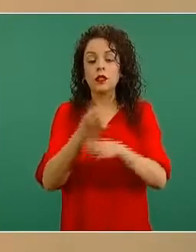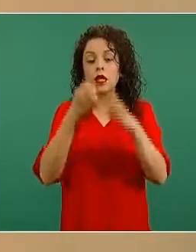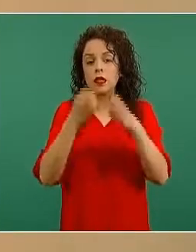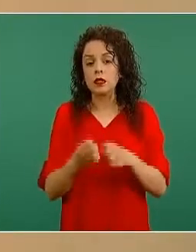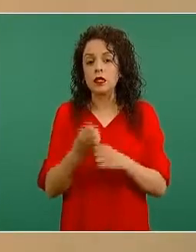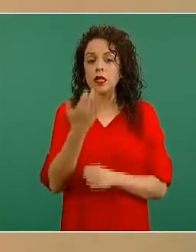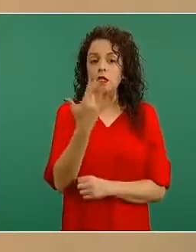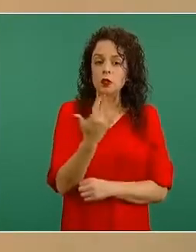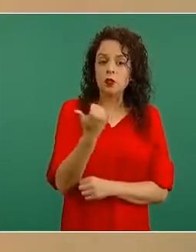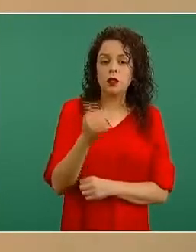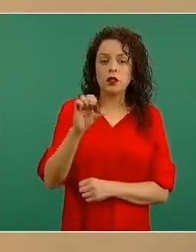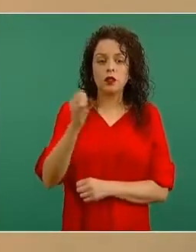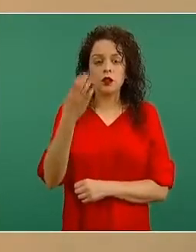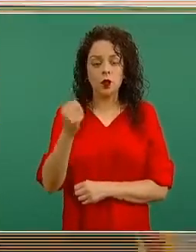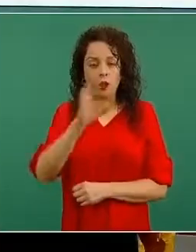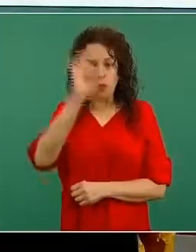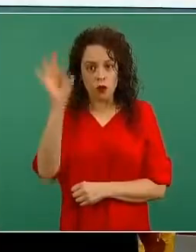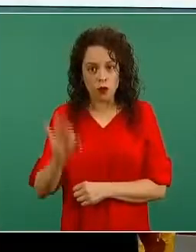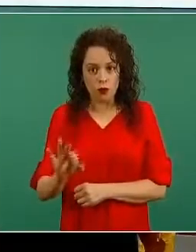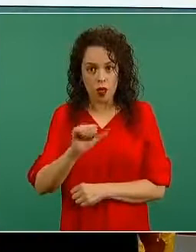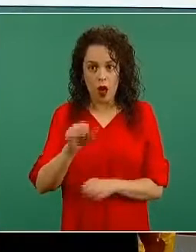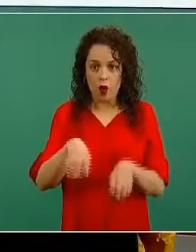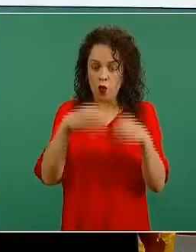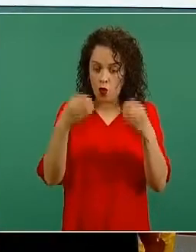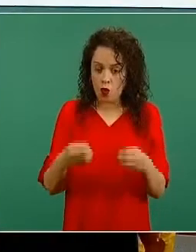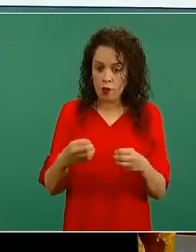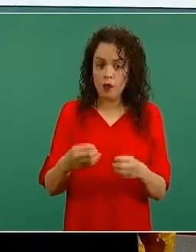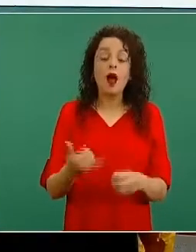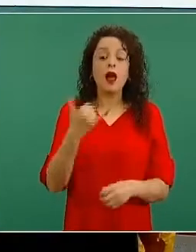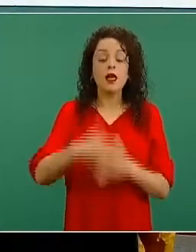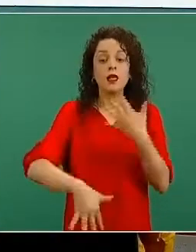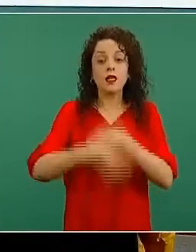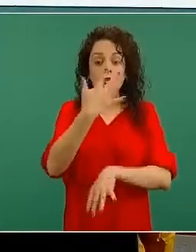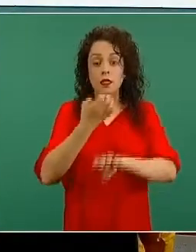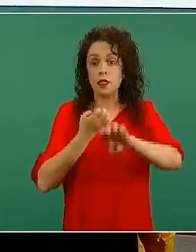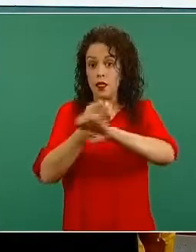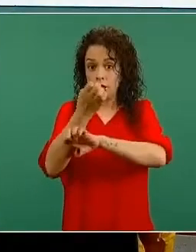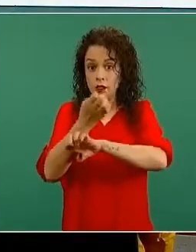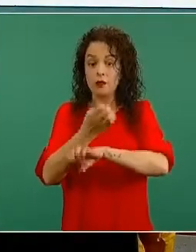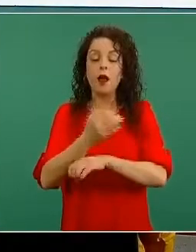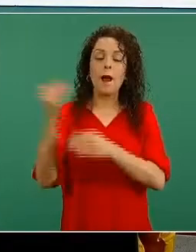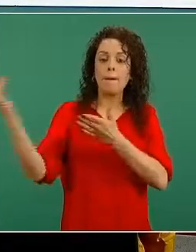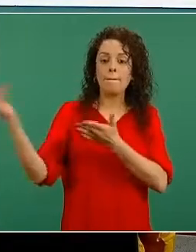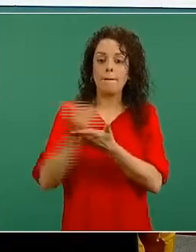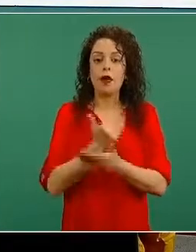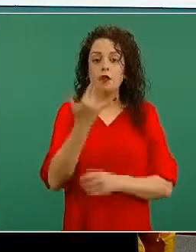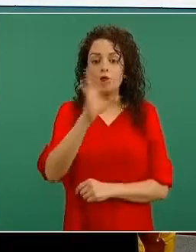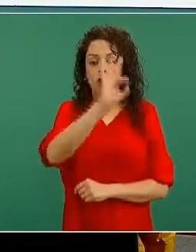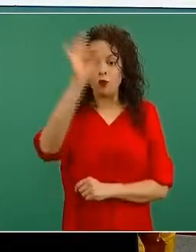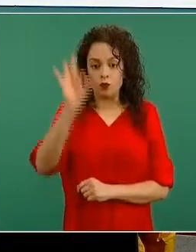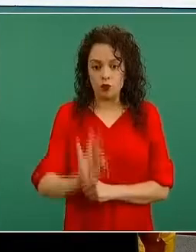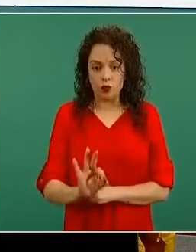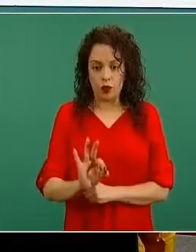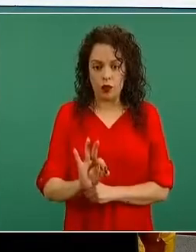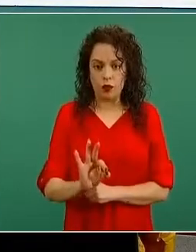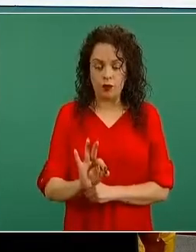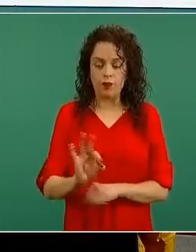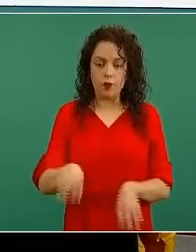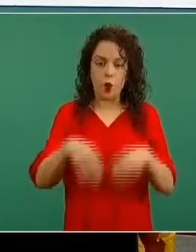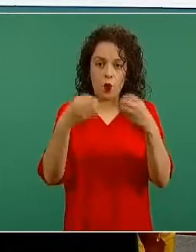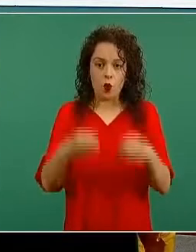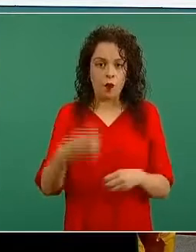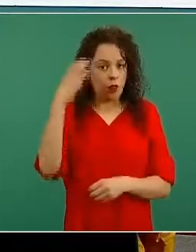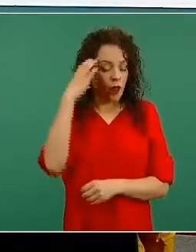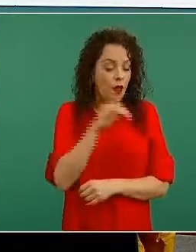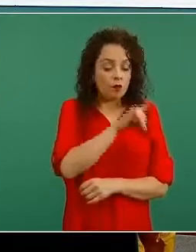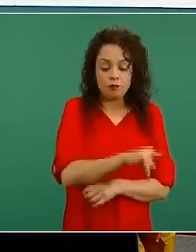50 y el 69%, y 15 de estados de nuestra República tienen menos del 50% de ocupación en